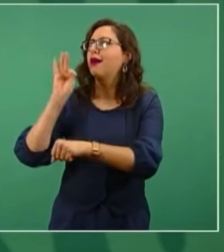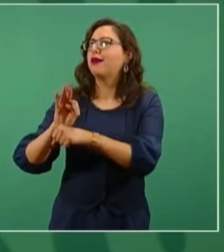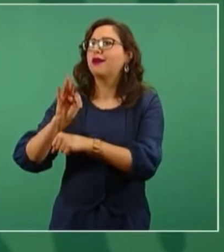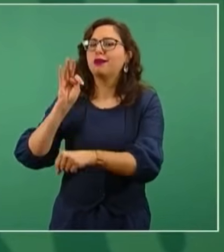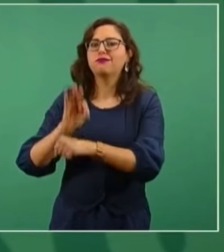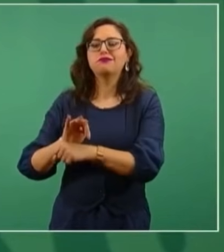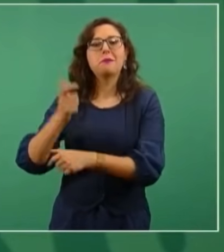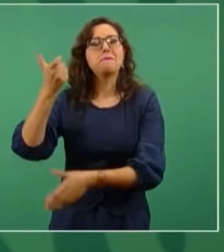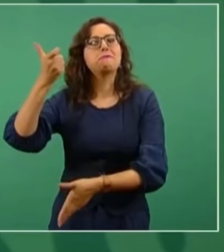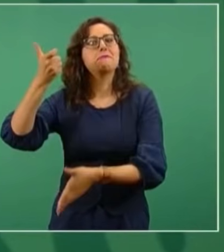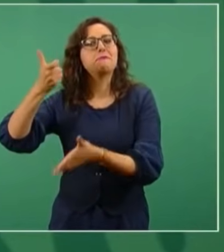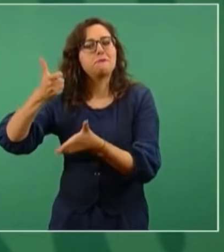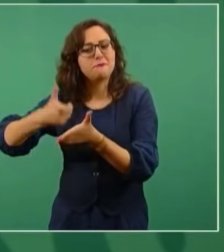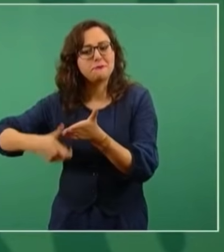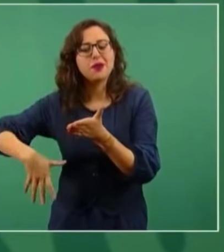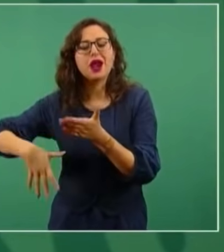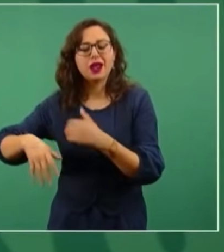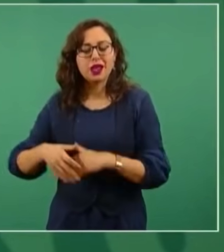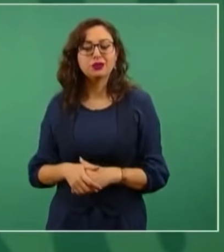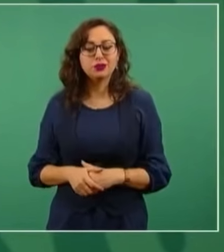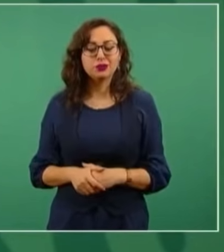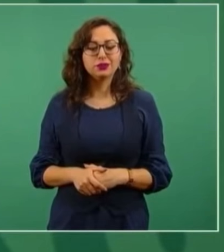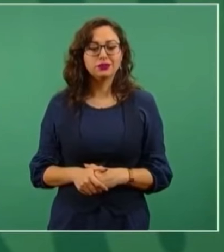Vamos a empezar con 14